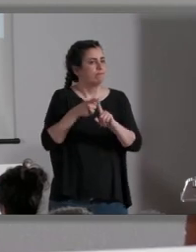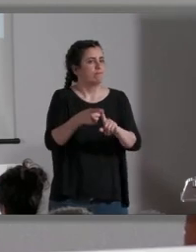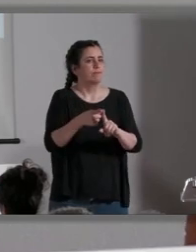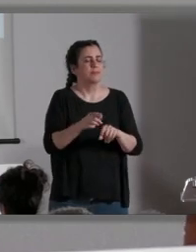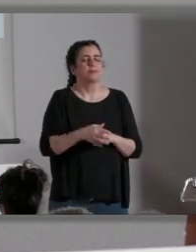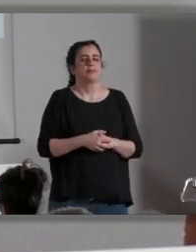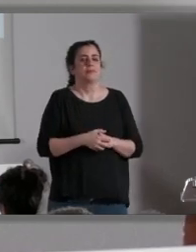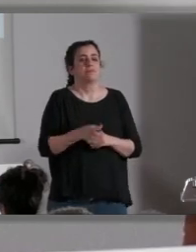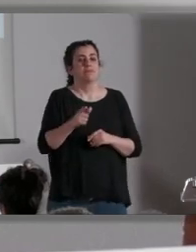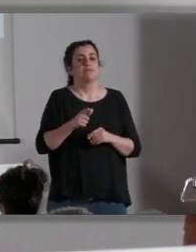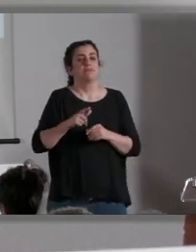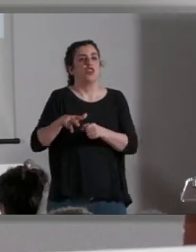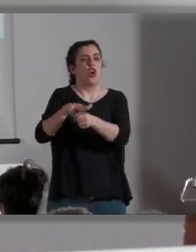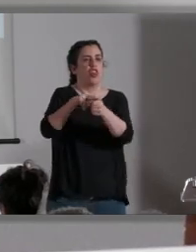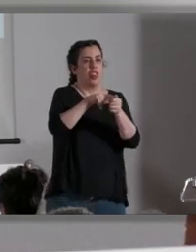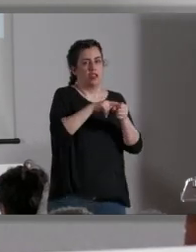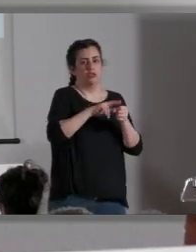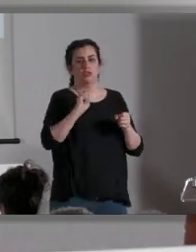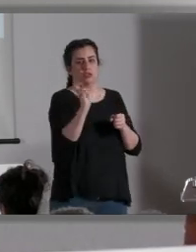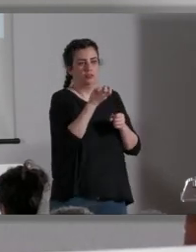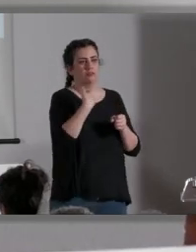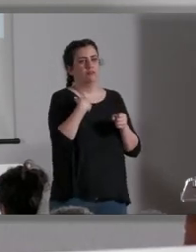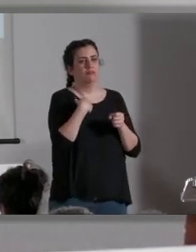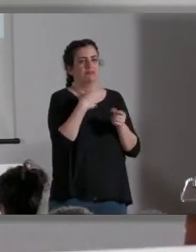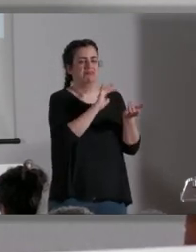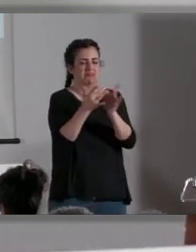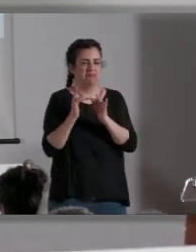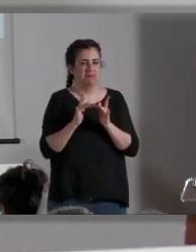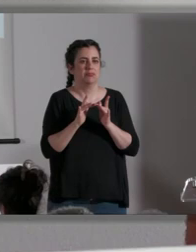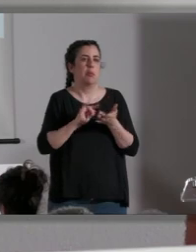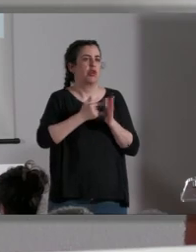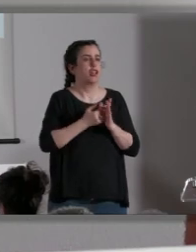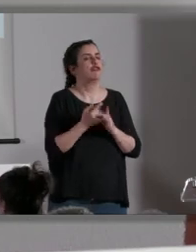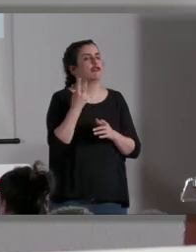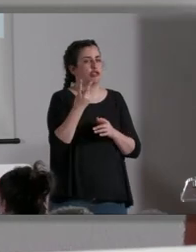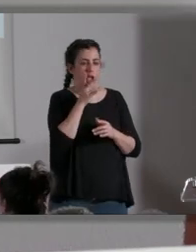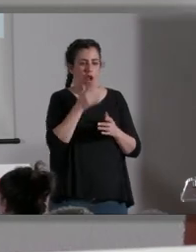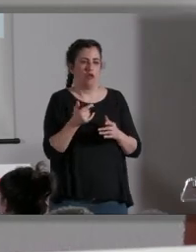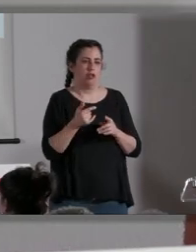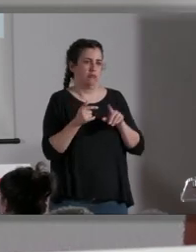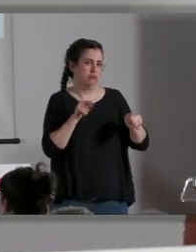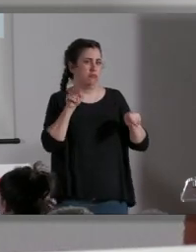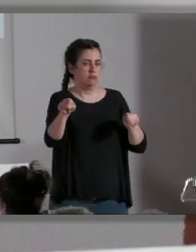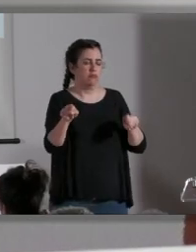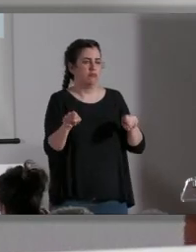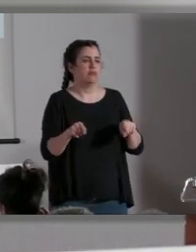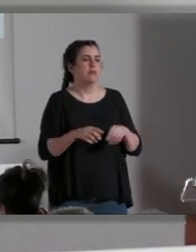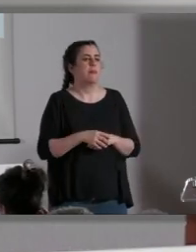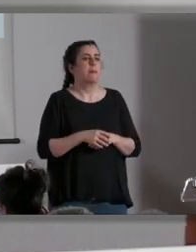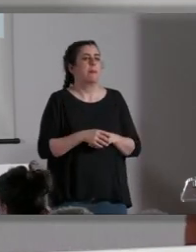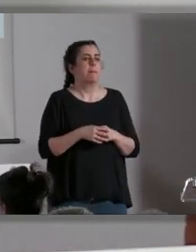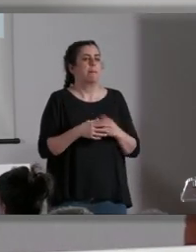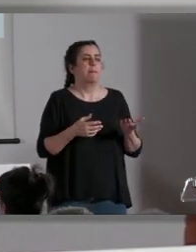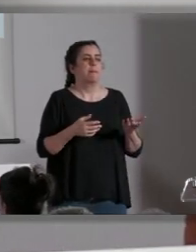demás concejos. En este momento tenemos dos proyectos en dos concejos diferentes, en Iriberri y en Llábar, pero la idea es